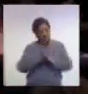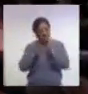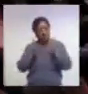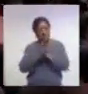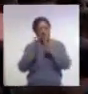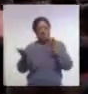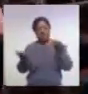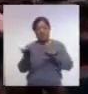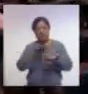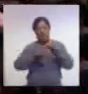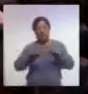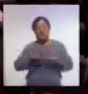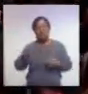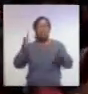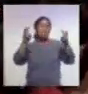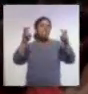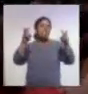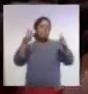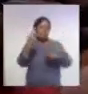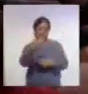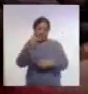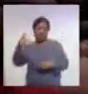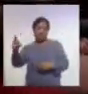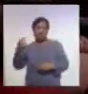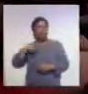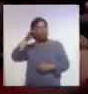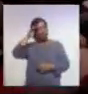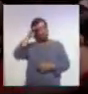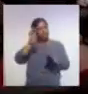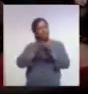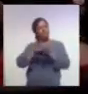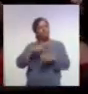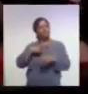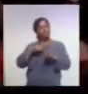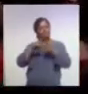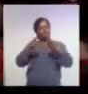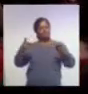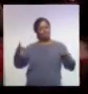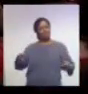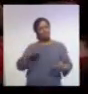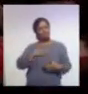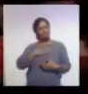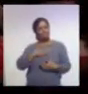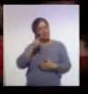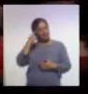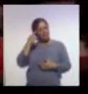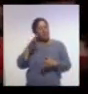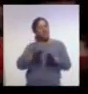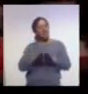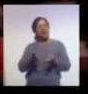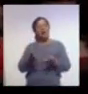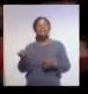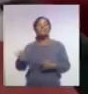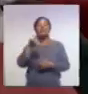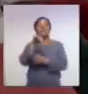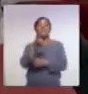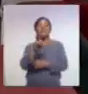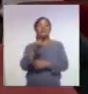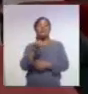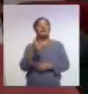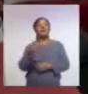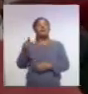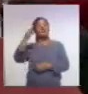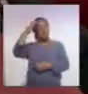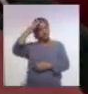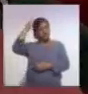temas que afectan su desarrollo. En el marco de la celebración del Día Mundial contra la Trata de Personas, Maday Capilla Piedras, directora